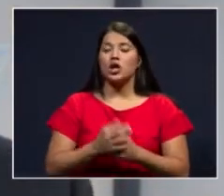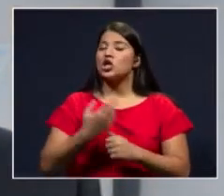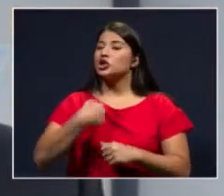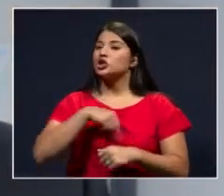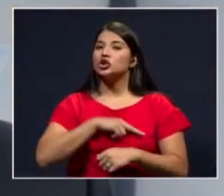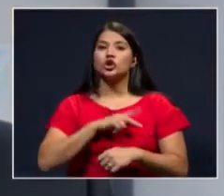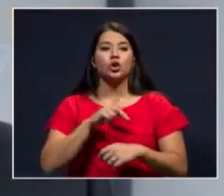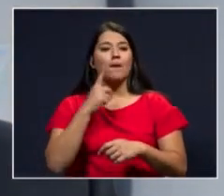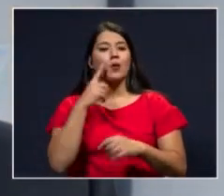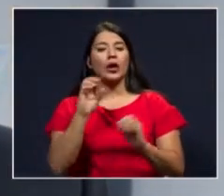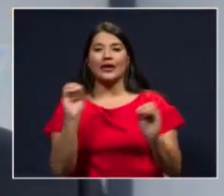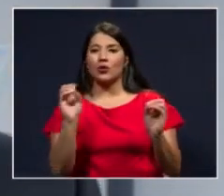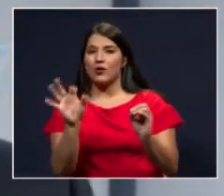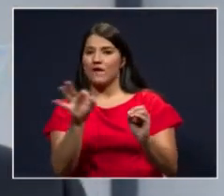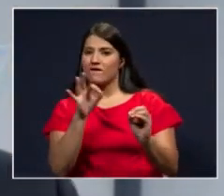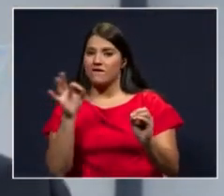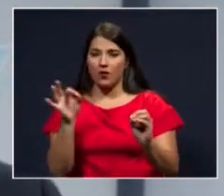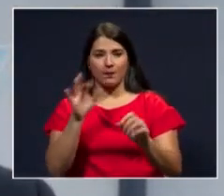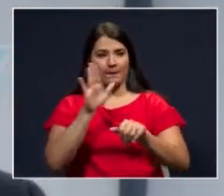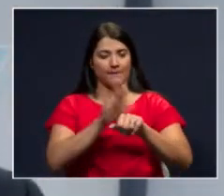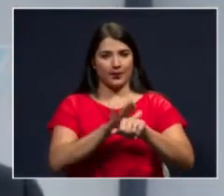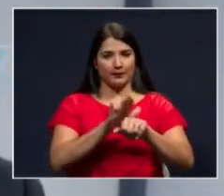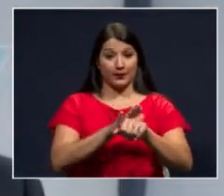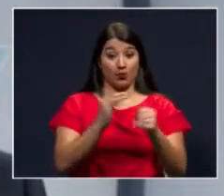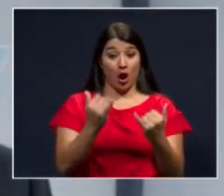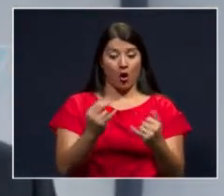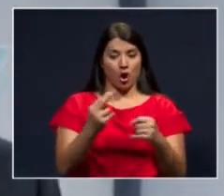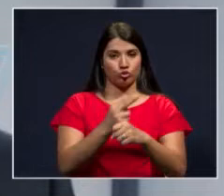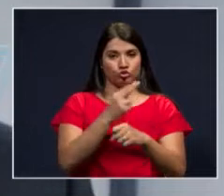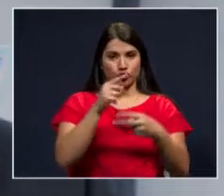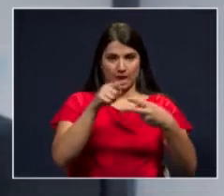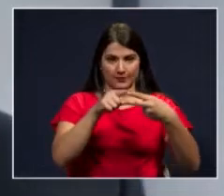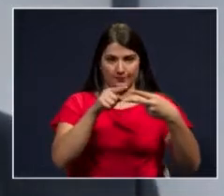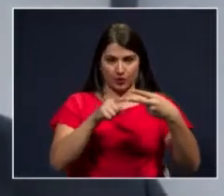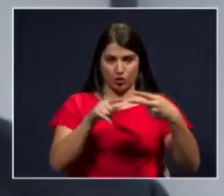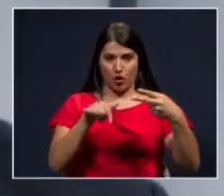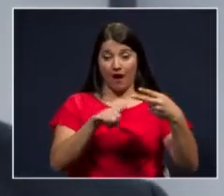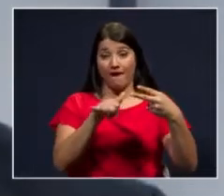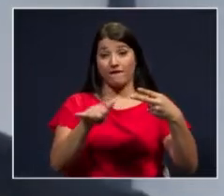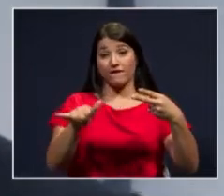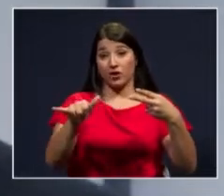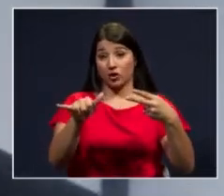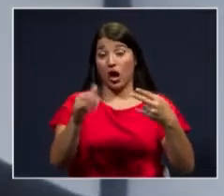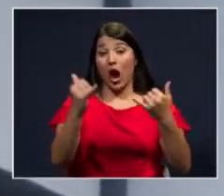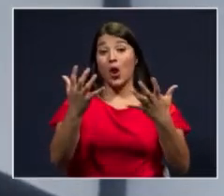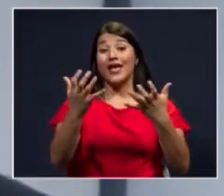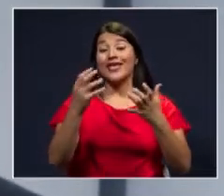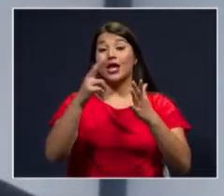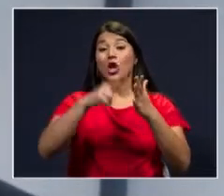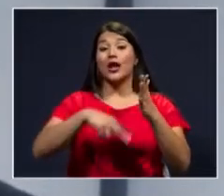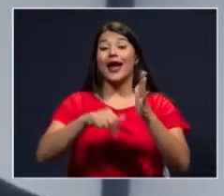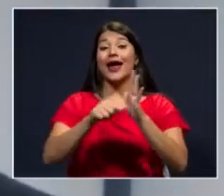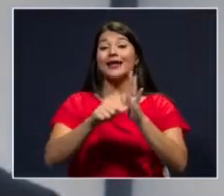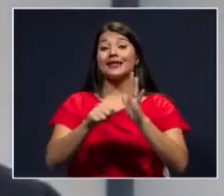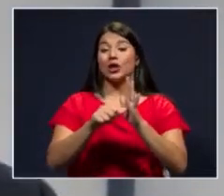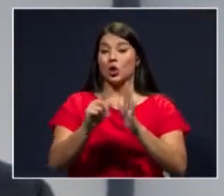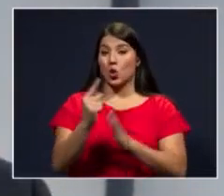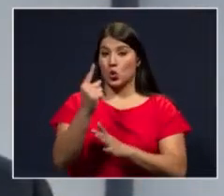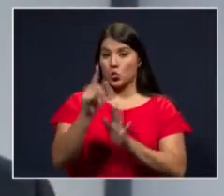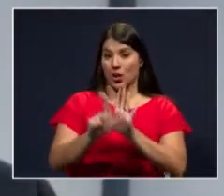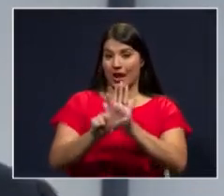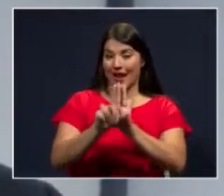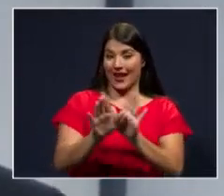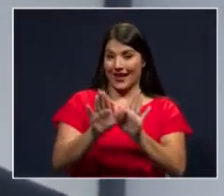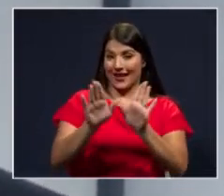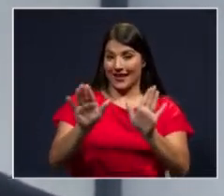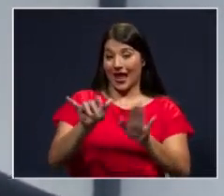excepción a esta directriz. Muy de la mano a esto, procedo a leer el artículo 1 de la Ley General de